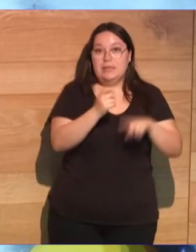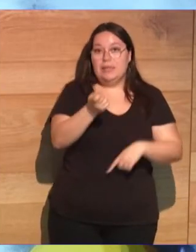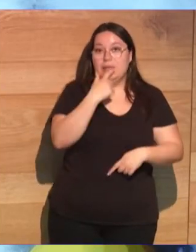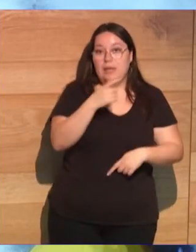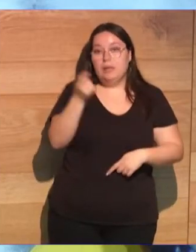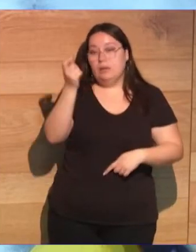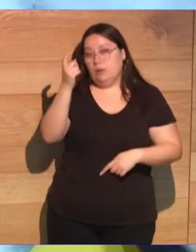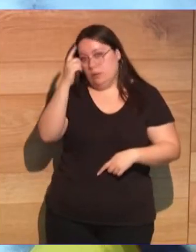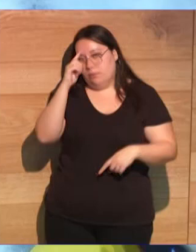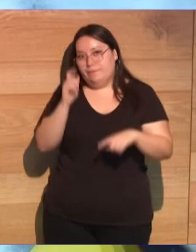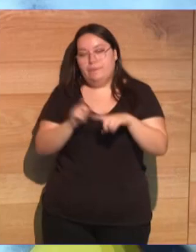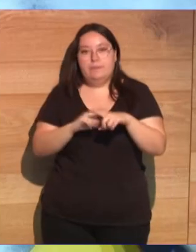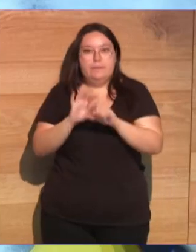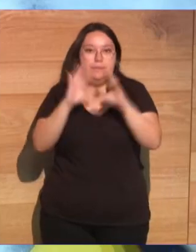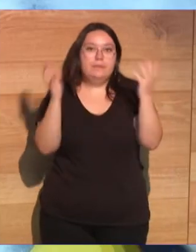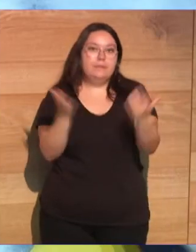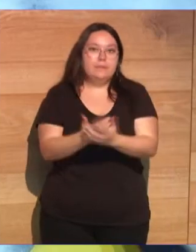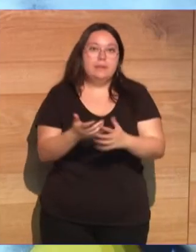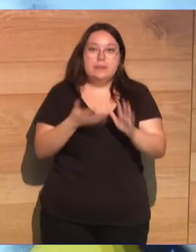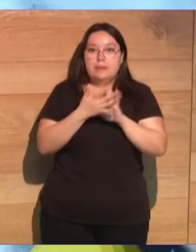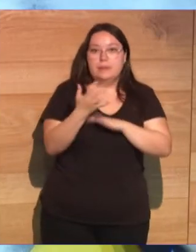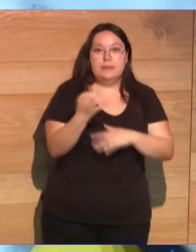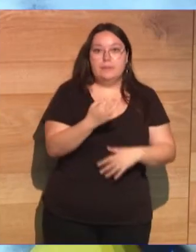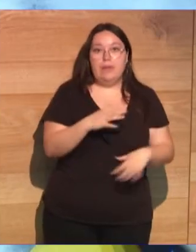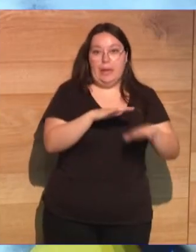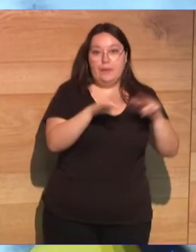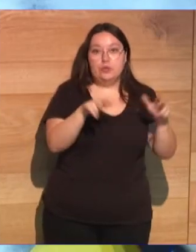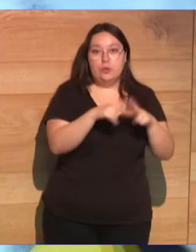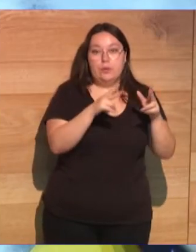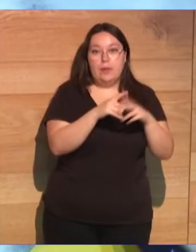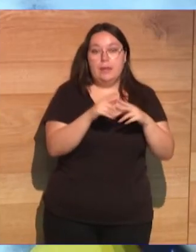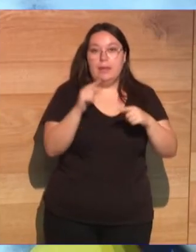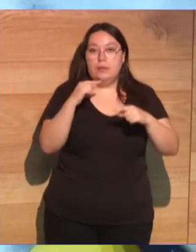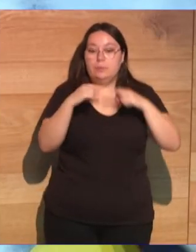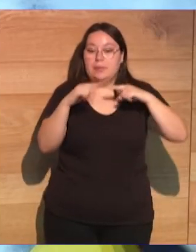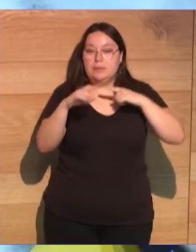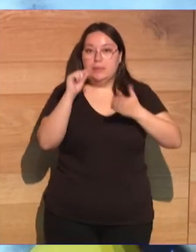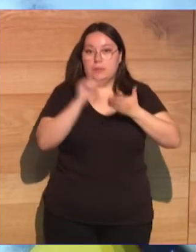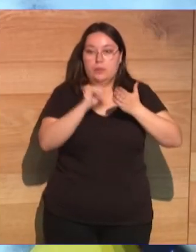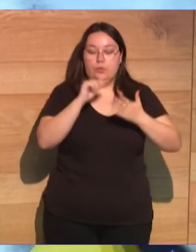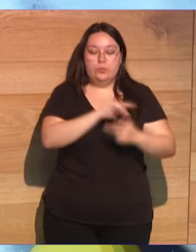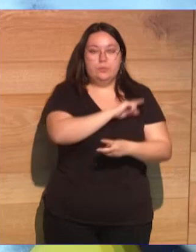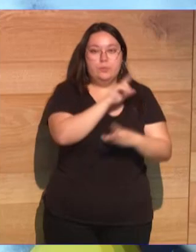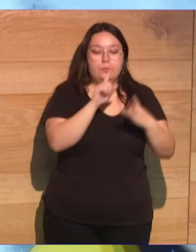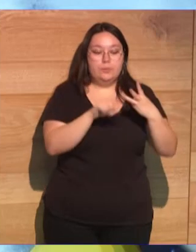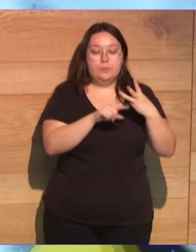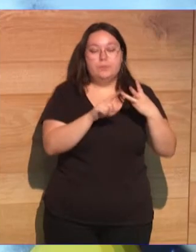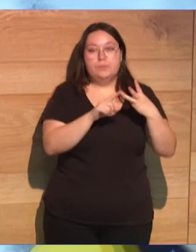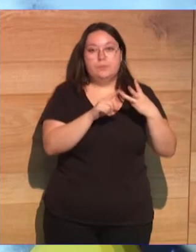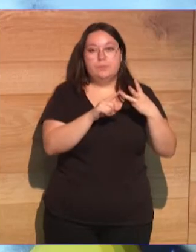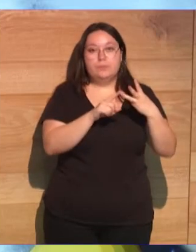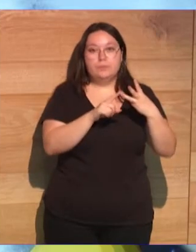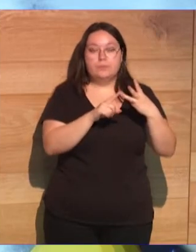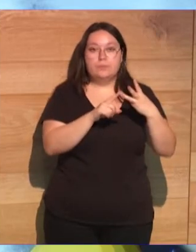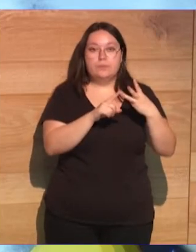sanitarias internacionales. Es decir, sobre todo las redes sociales y la mensajería instantánea. Y por otro lado,